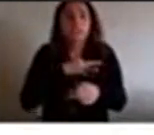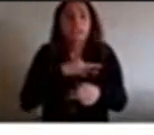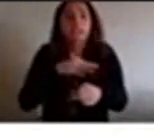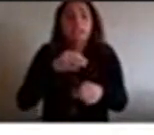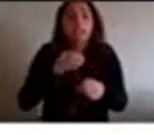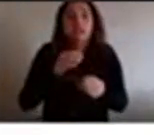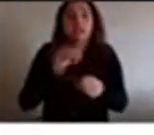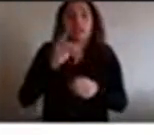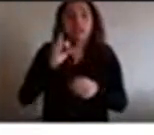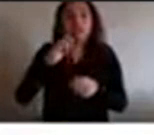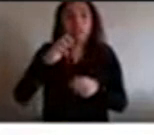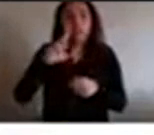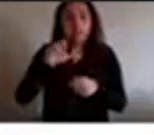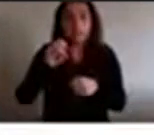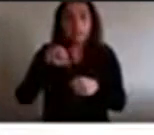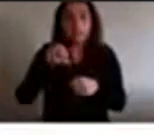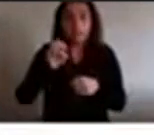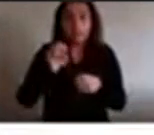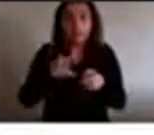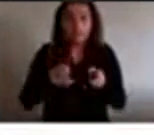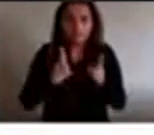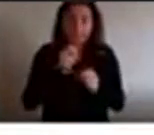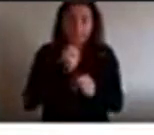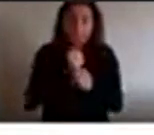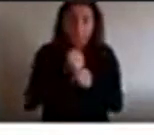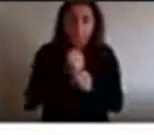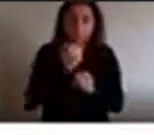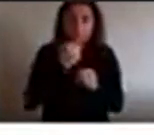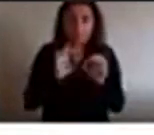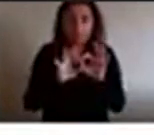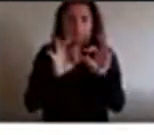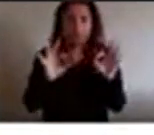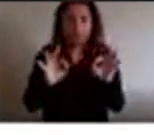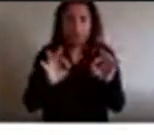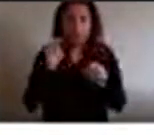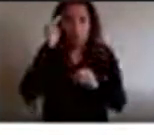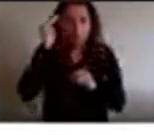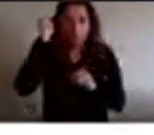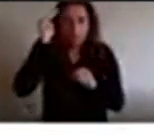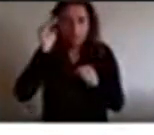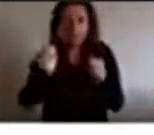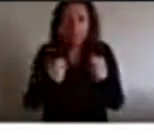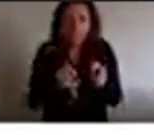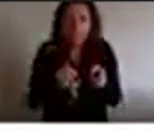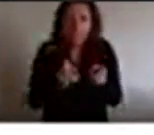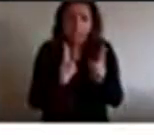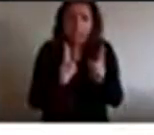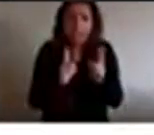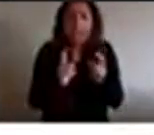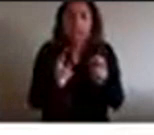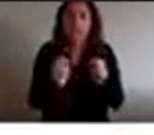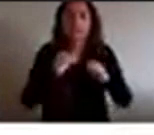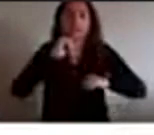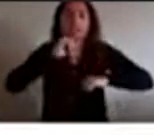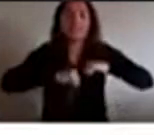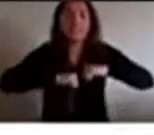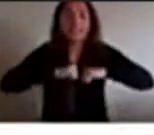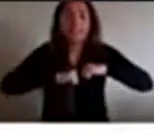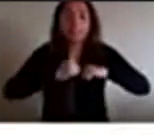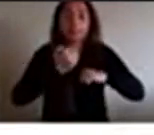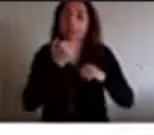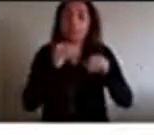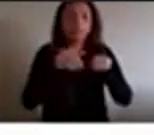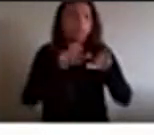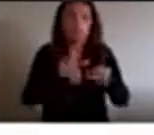del Trabajo y Seguridad Social en la empresa, y magíster en Derecho con mención en Derecho de la Empresa en la misma casa de